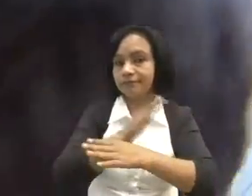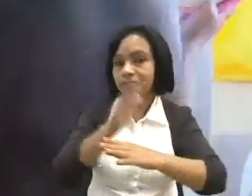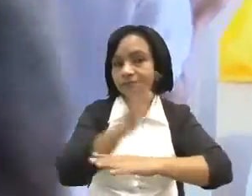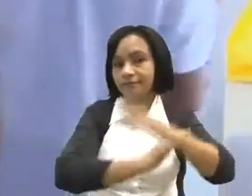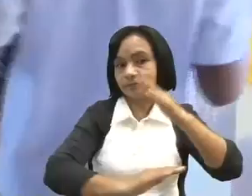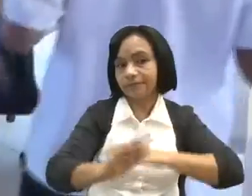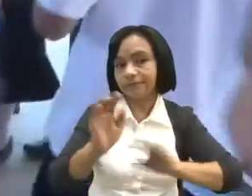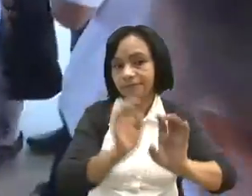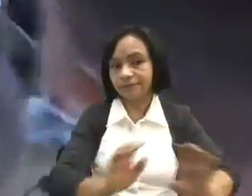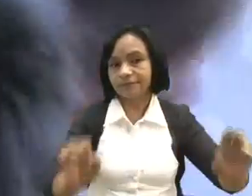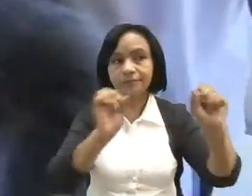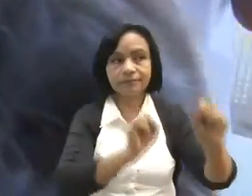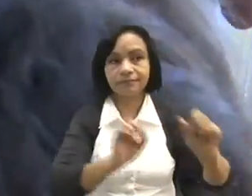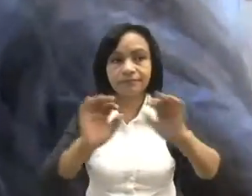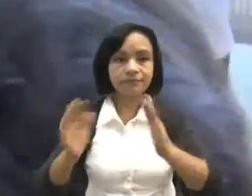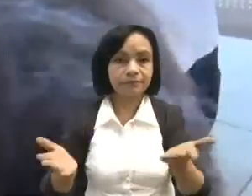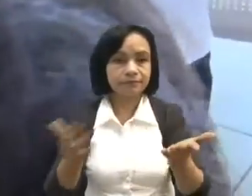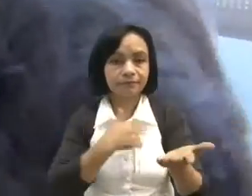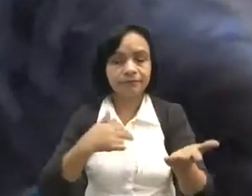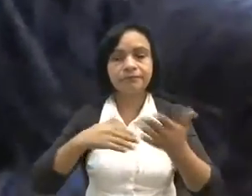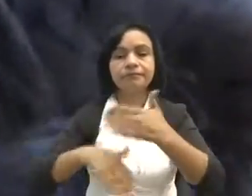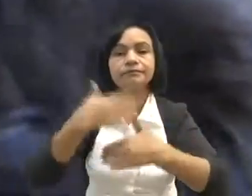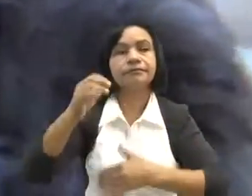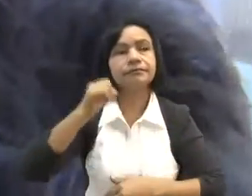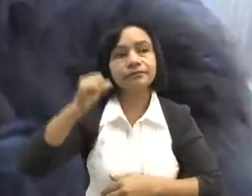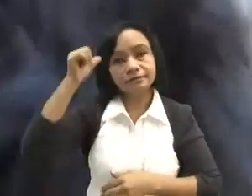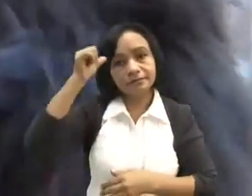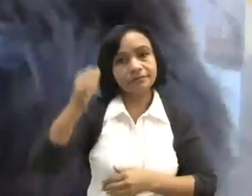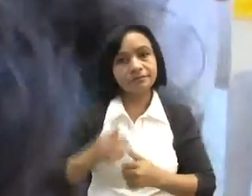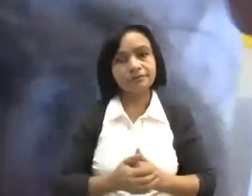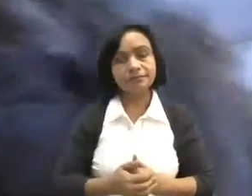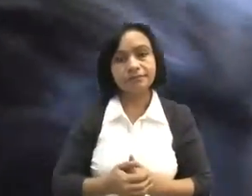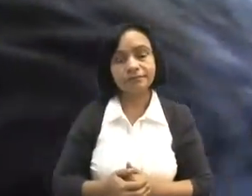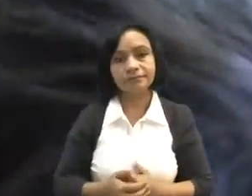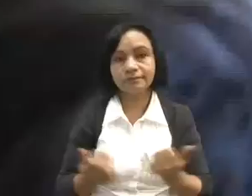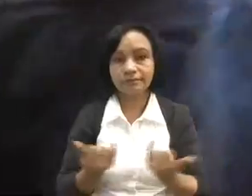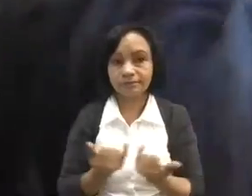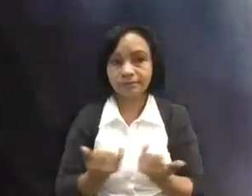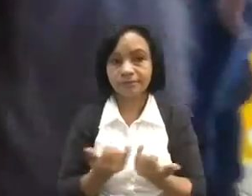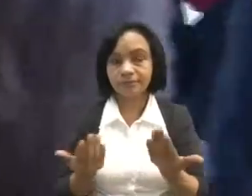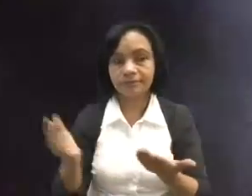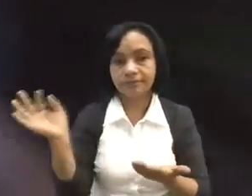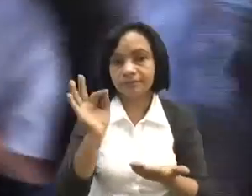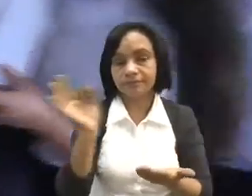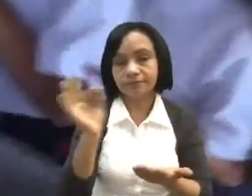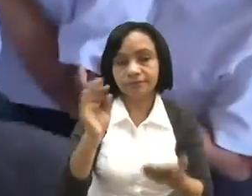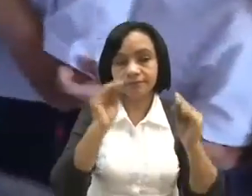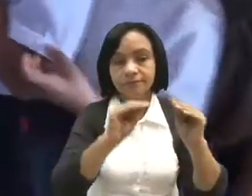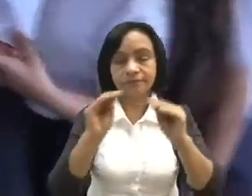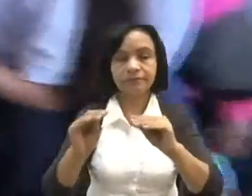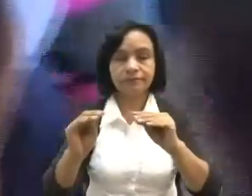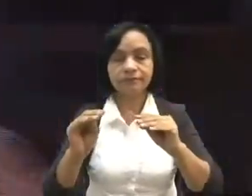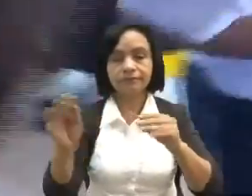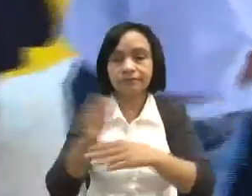discapacidades que tienen niños y niñas, que luego se convierten en adultos. Entonces, sí. Y también lo que es la metodología de la